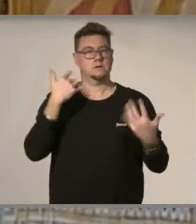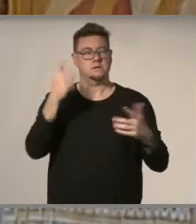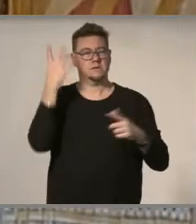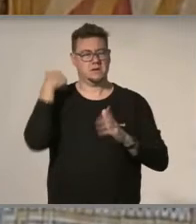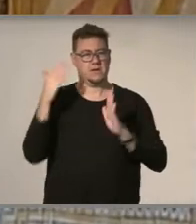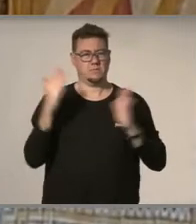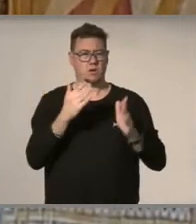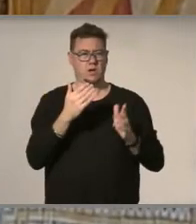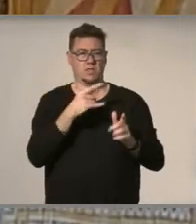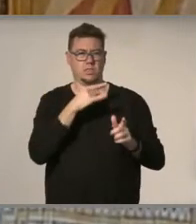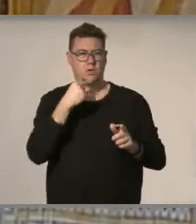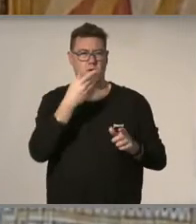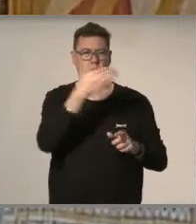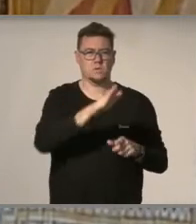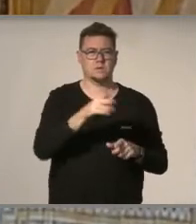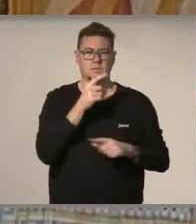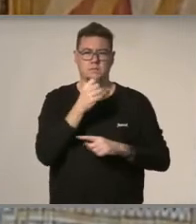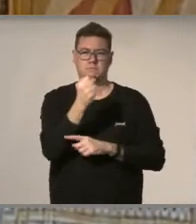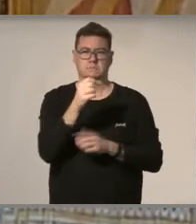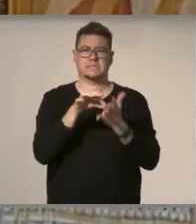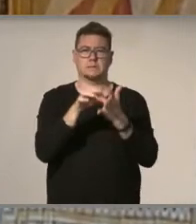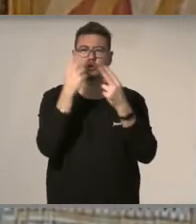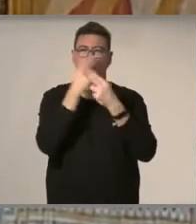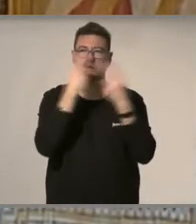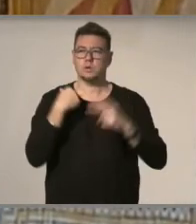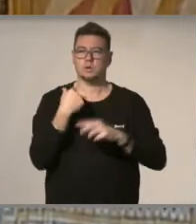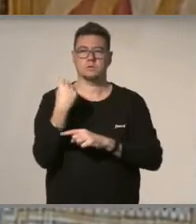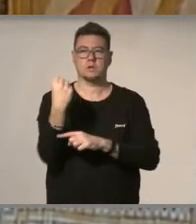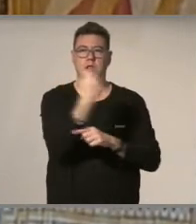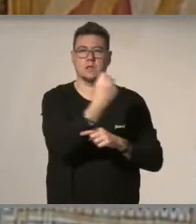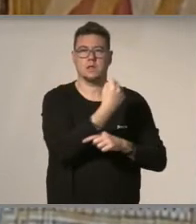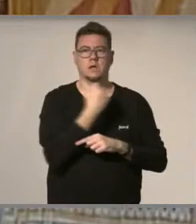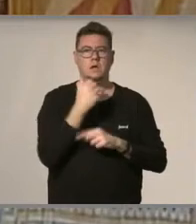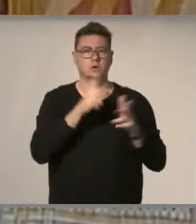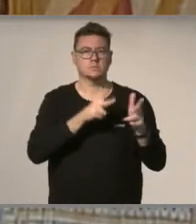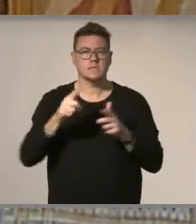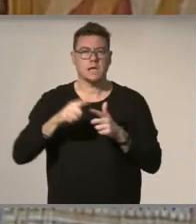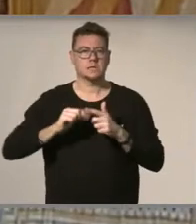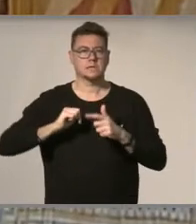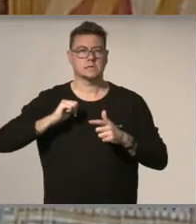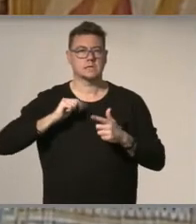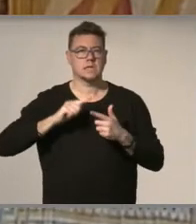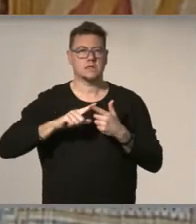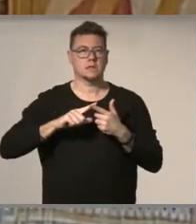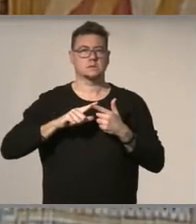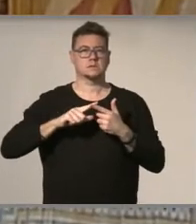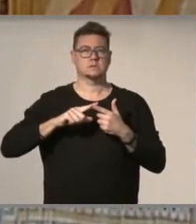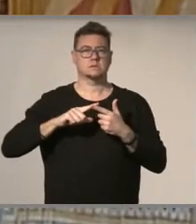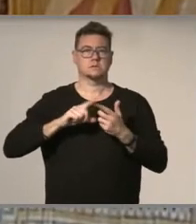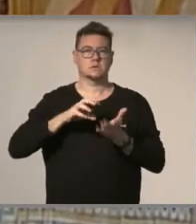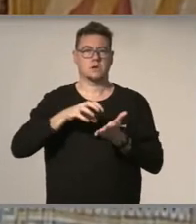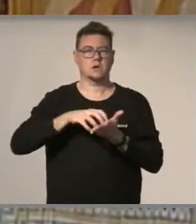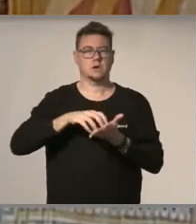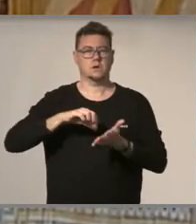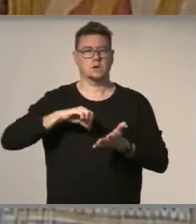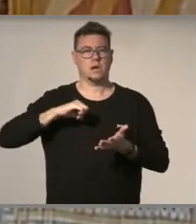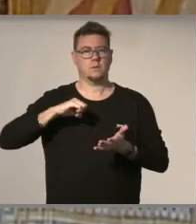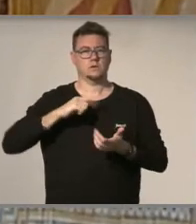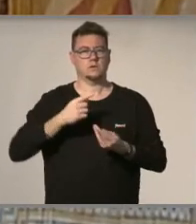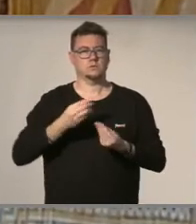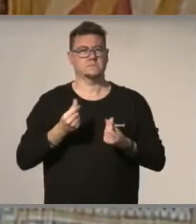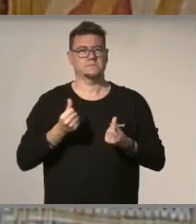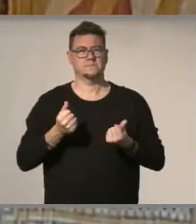dolor y la muerte la entrega máxima a los servidores públicos en hospitales, residencias o laboratorios. Y hemos